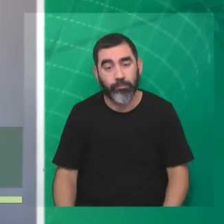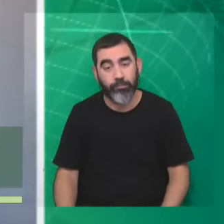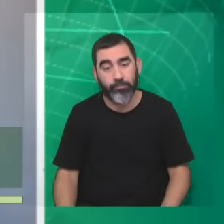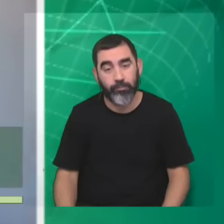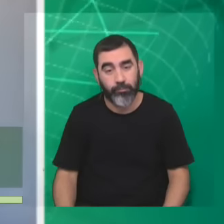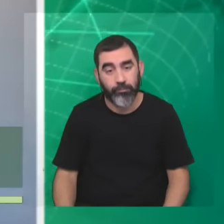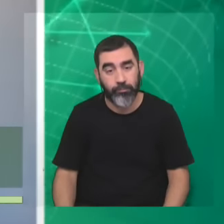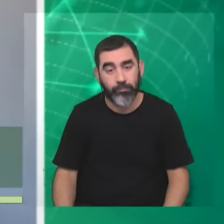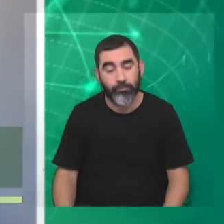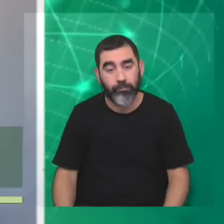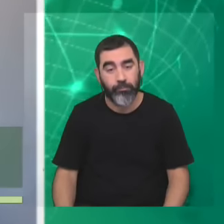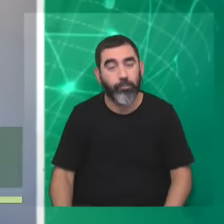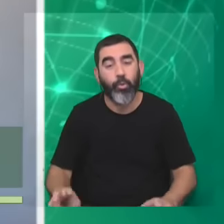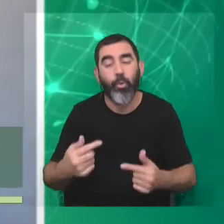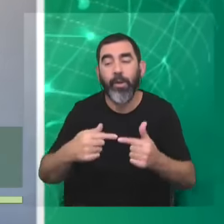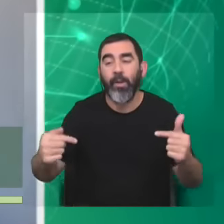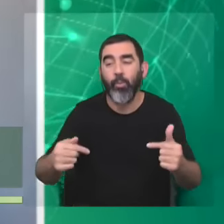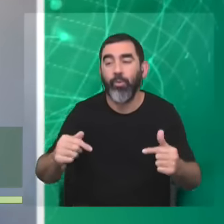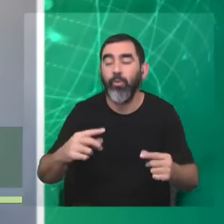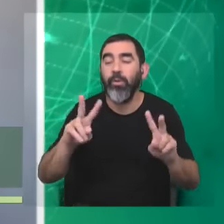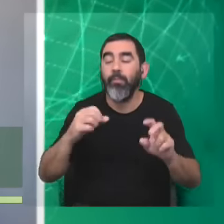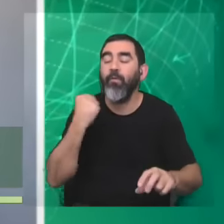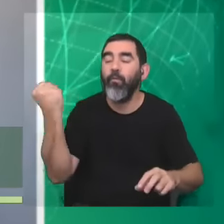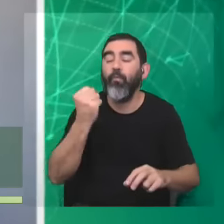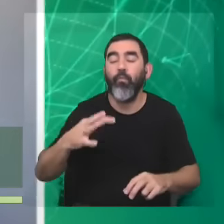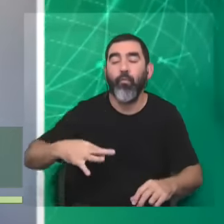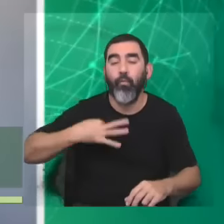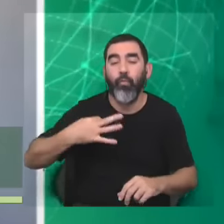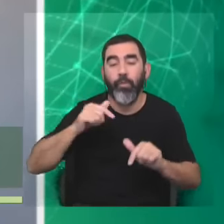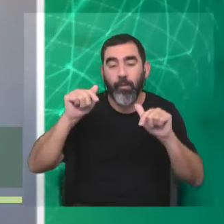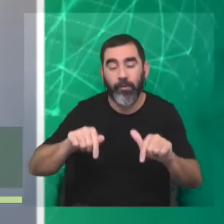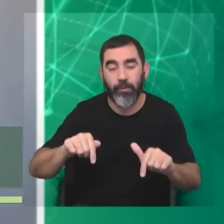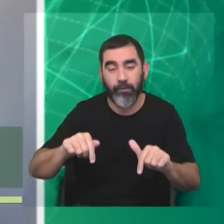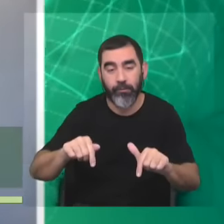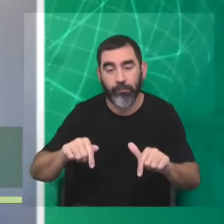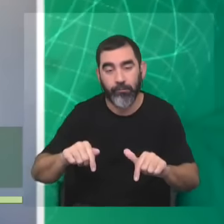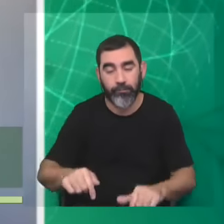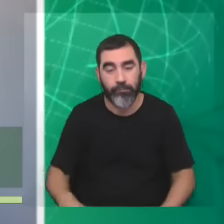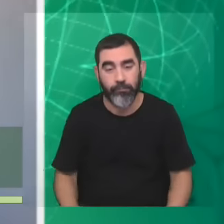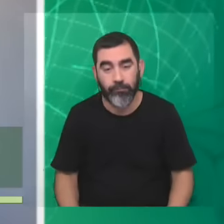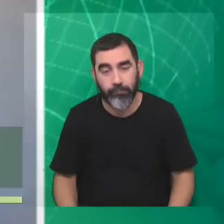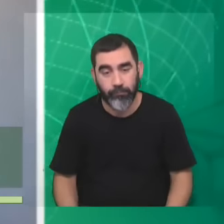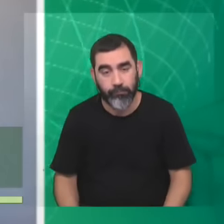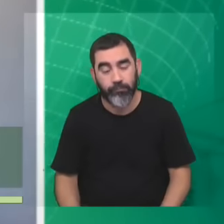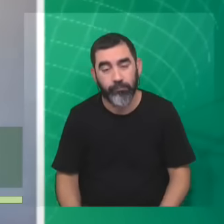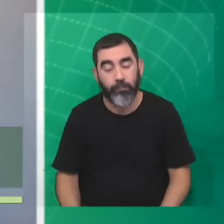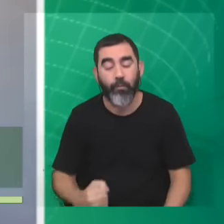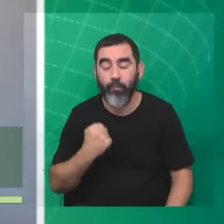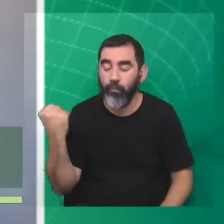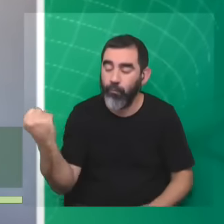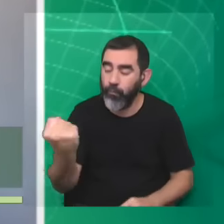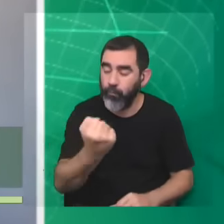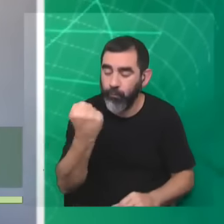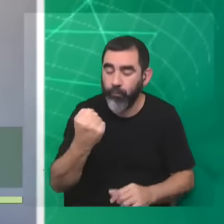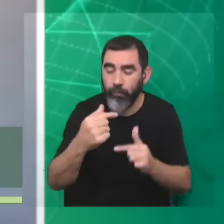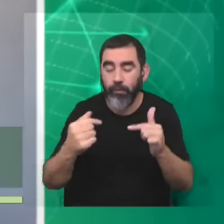elemento vital no es un recurso es esa ahí de ahí parte la base no de que es un recurso vital de que es un